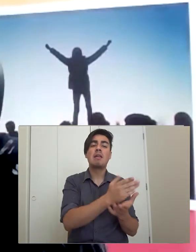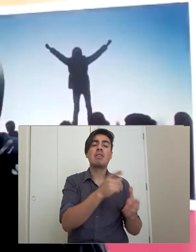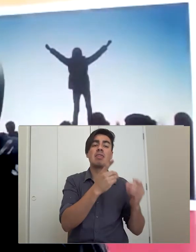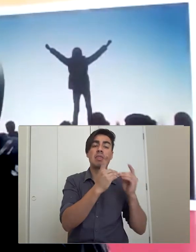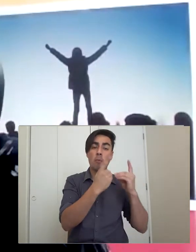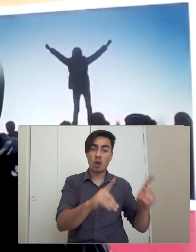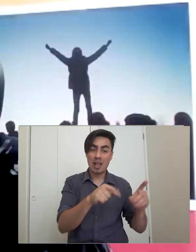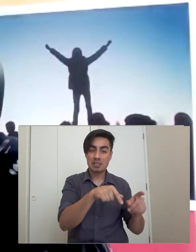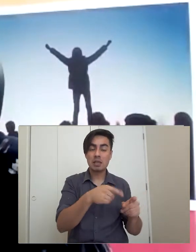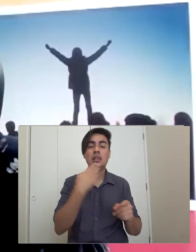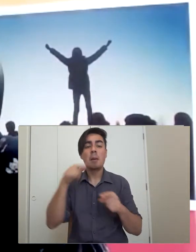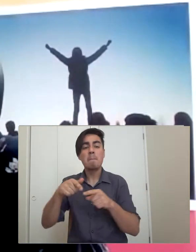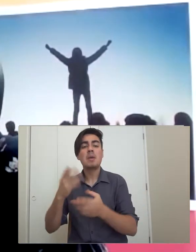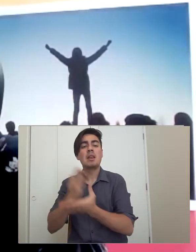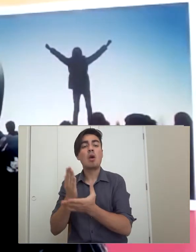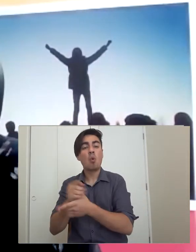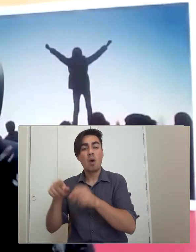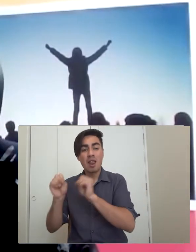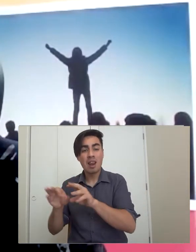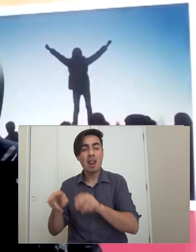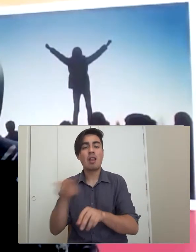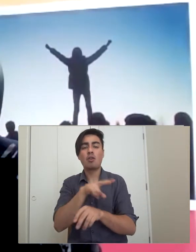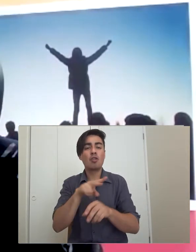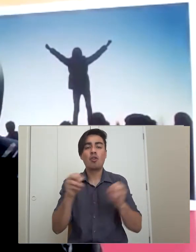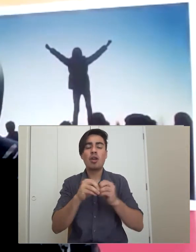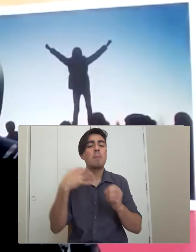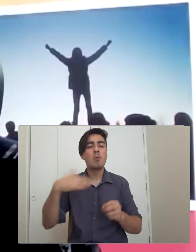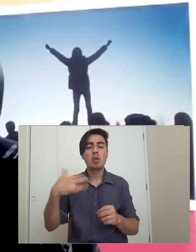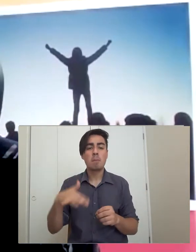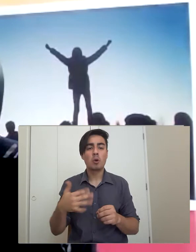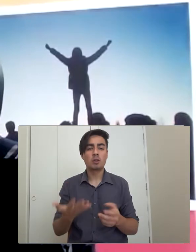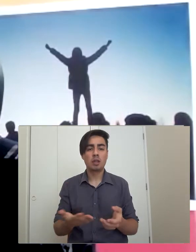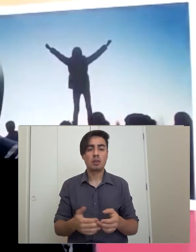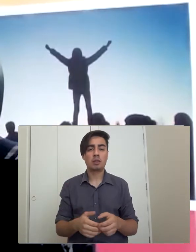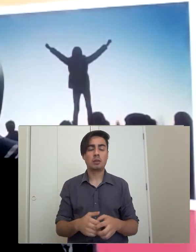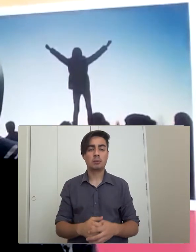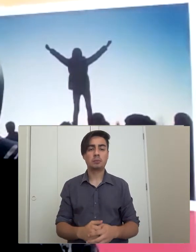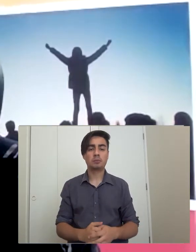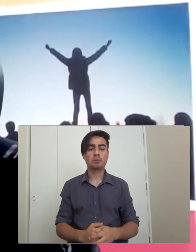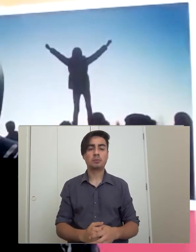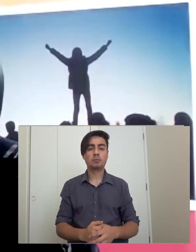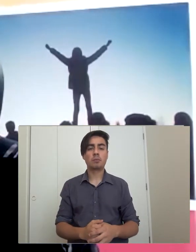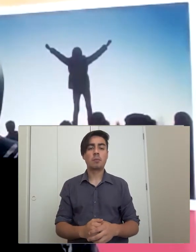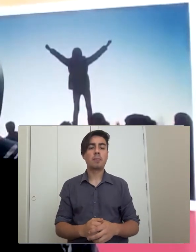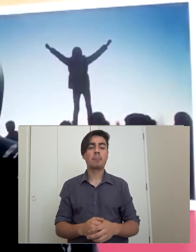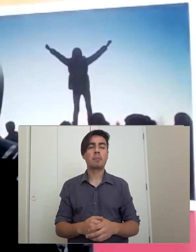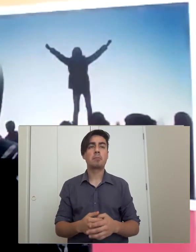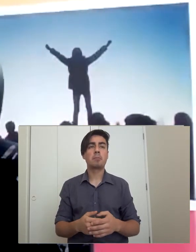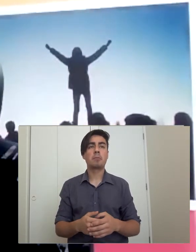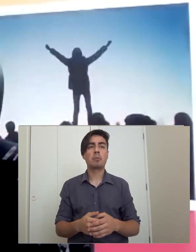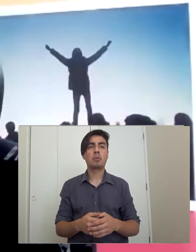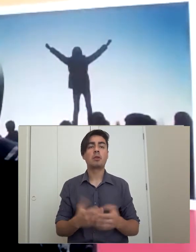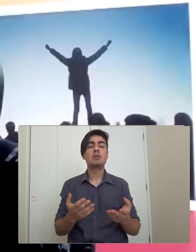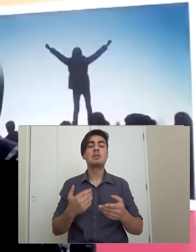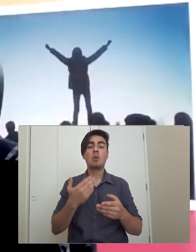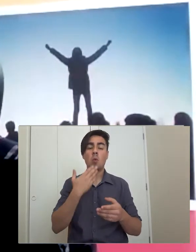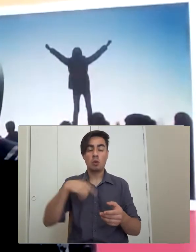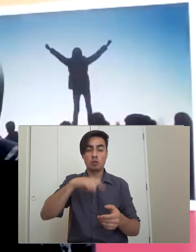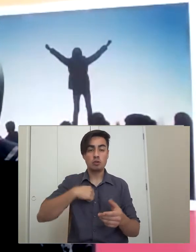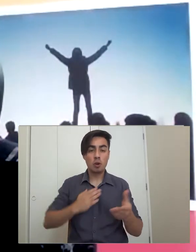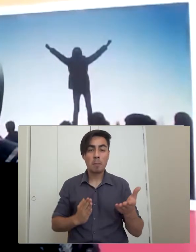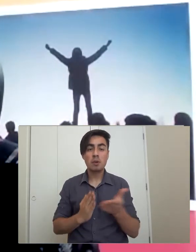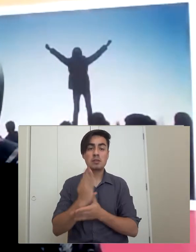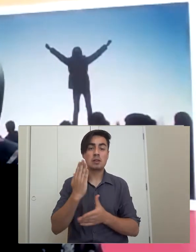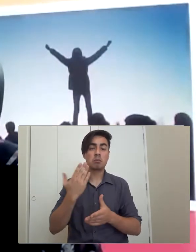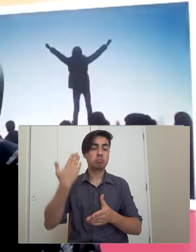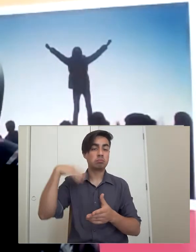académico para promover este trabajo. Eso fue lo que se estableció. Y cuando